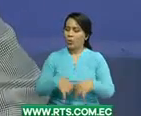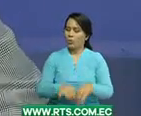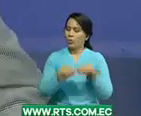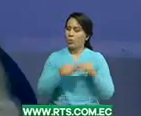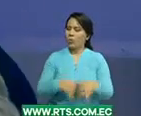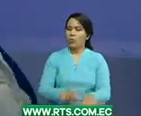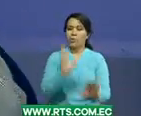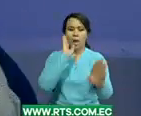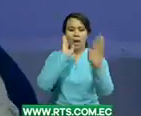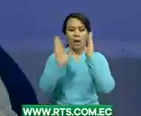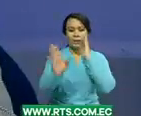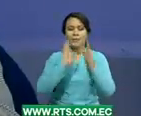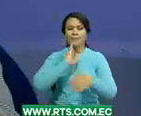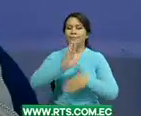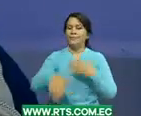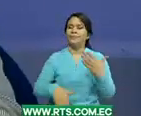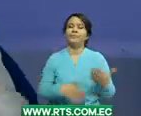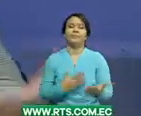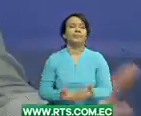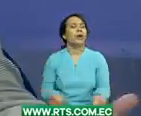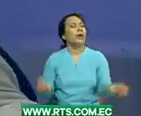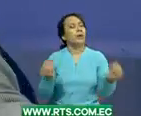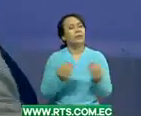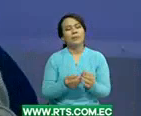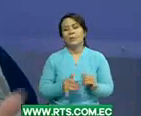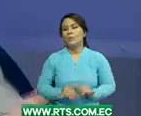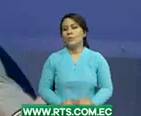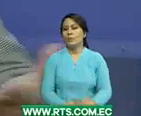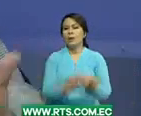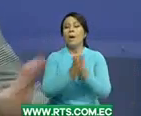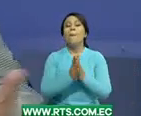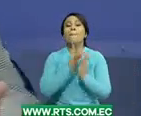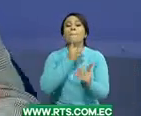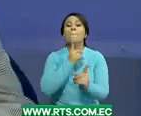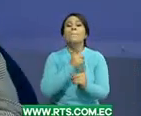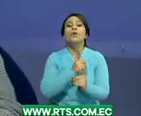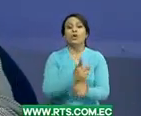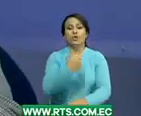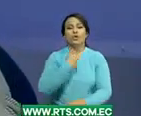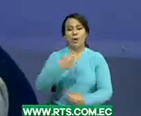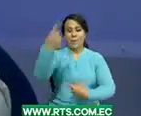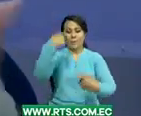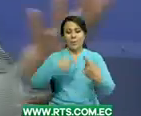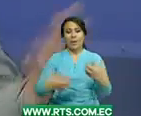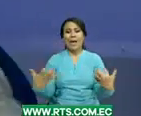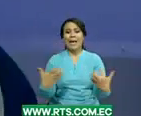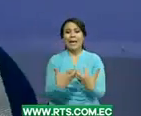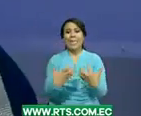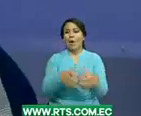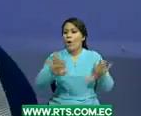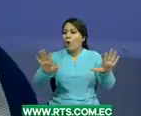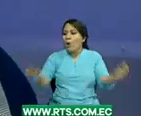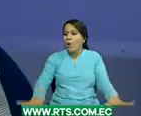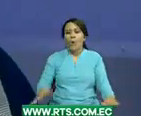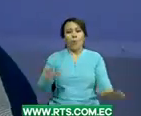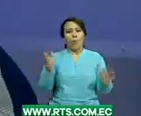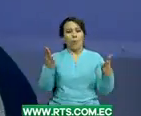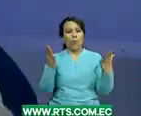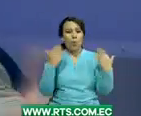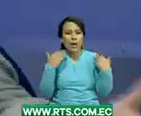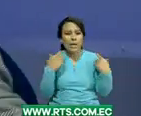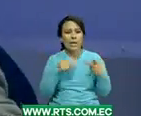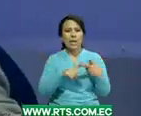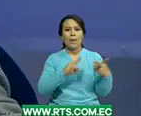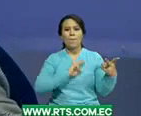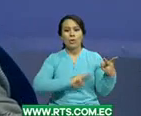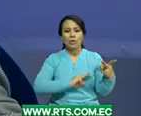la tranquilidad. Y estaremos prestos también, si es que desde los... por eso es bueno trabajar en equipo, si es que por ejemplo Guayaquil y su municipio considera